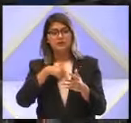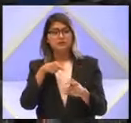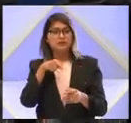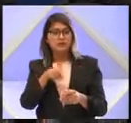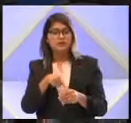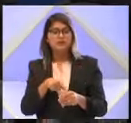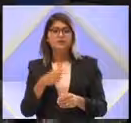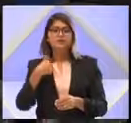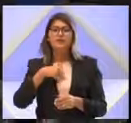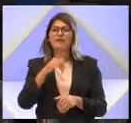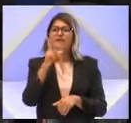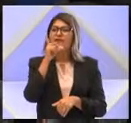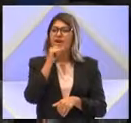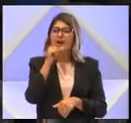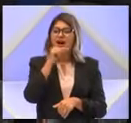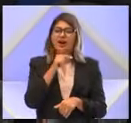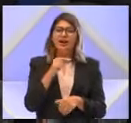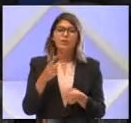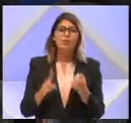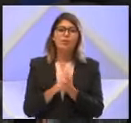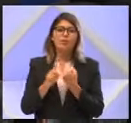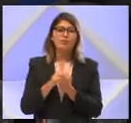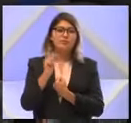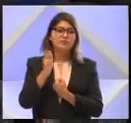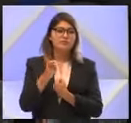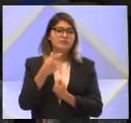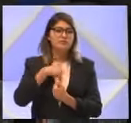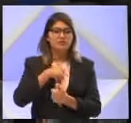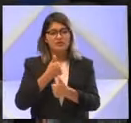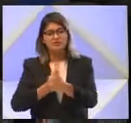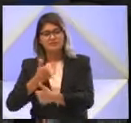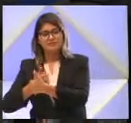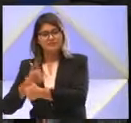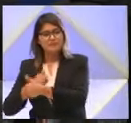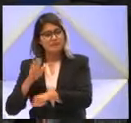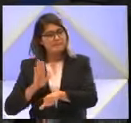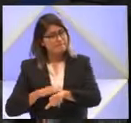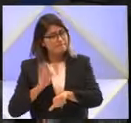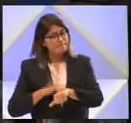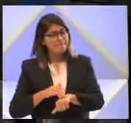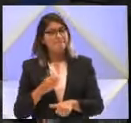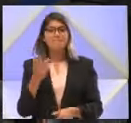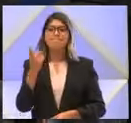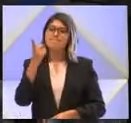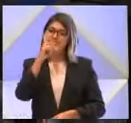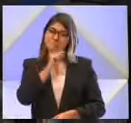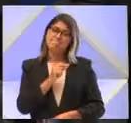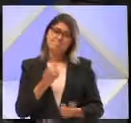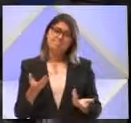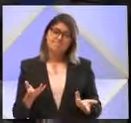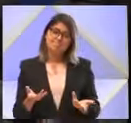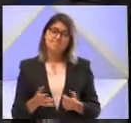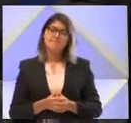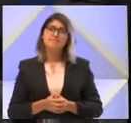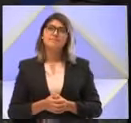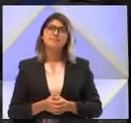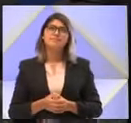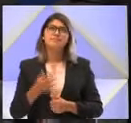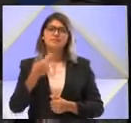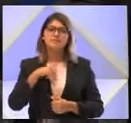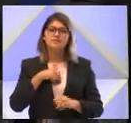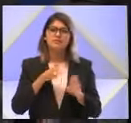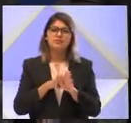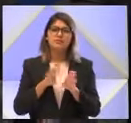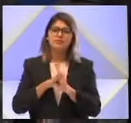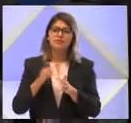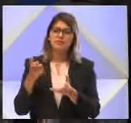competitividad industrial sí pues ahí es donde el estado tiene que atraer esas inversiones inversión extranjera directa pero nada más comprar